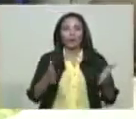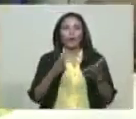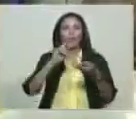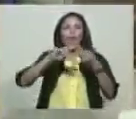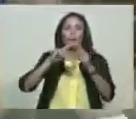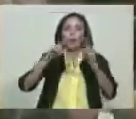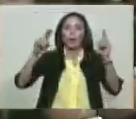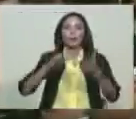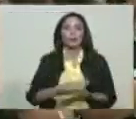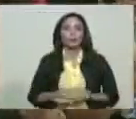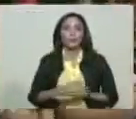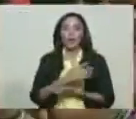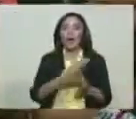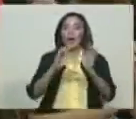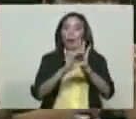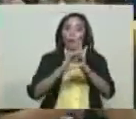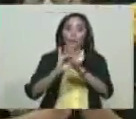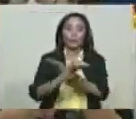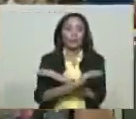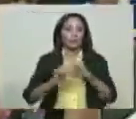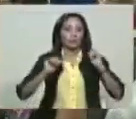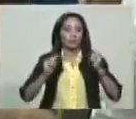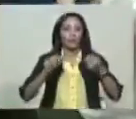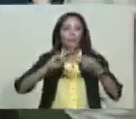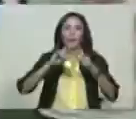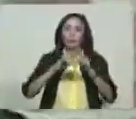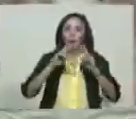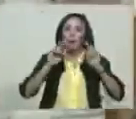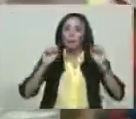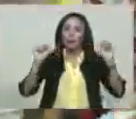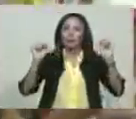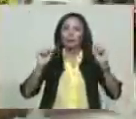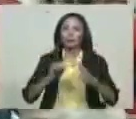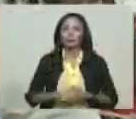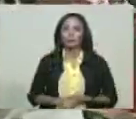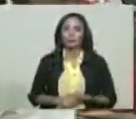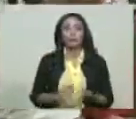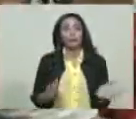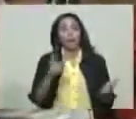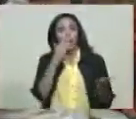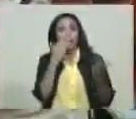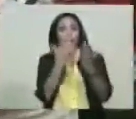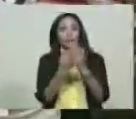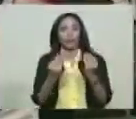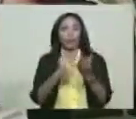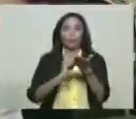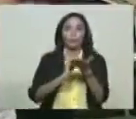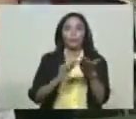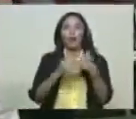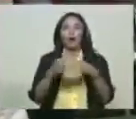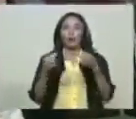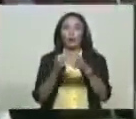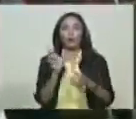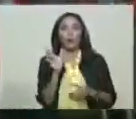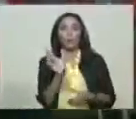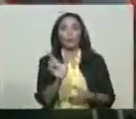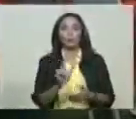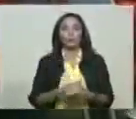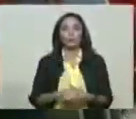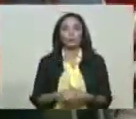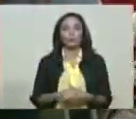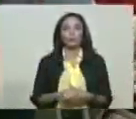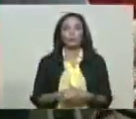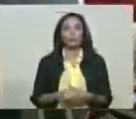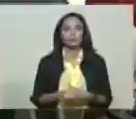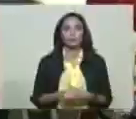llegó la paz con la constituyente y al frente de esa batalla el partido socialista unido de venezuela